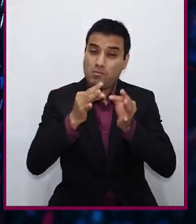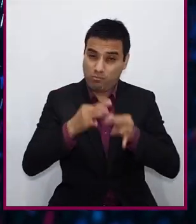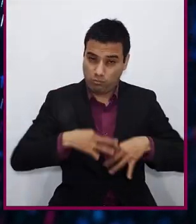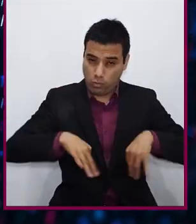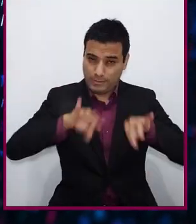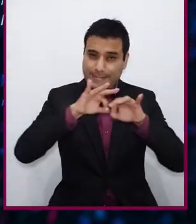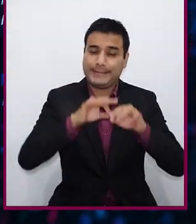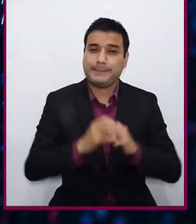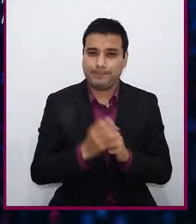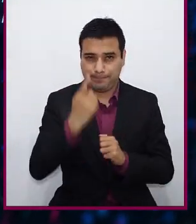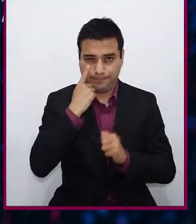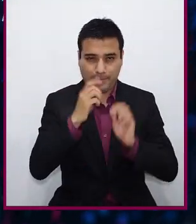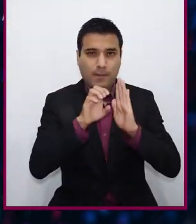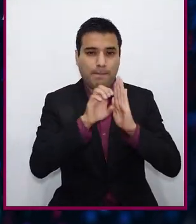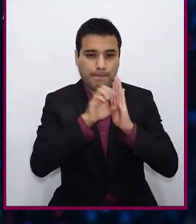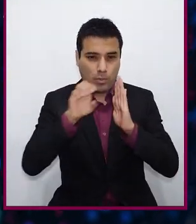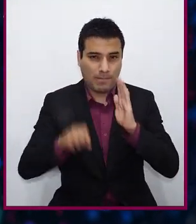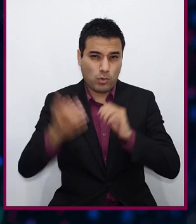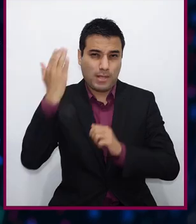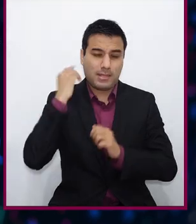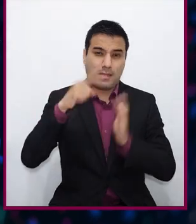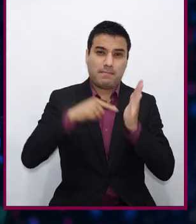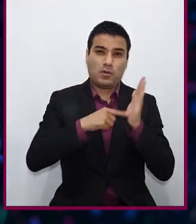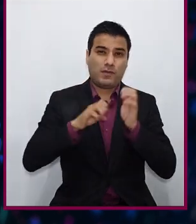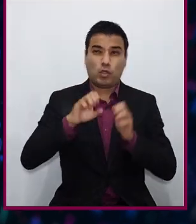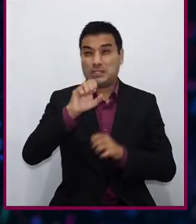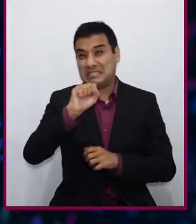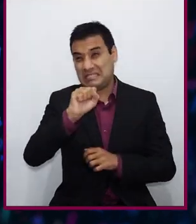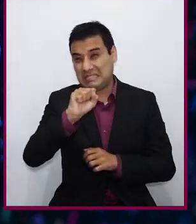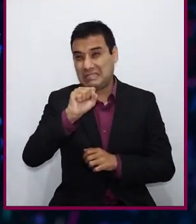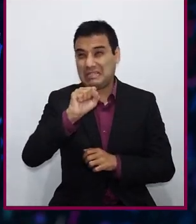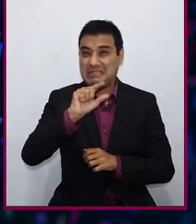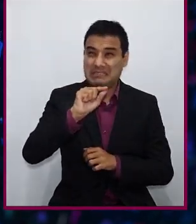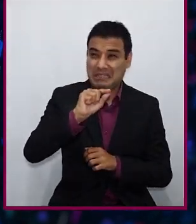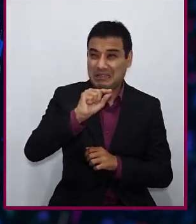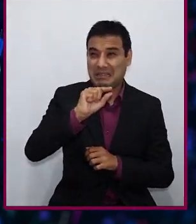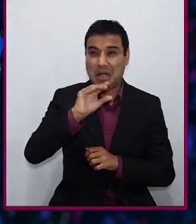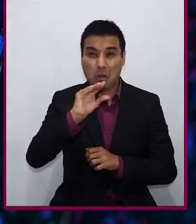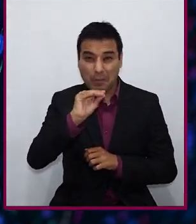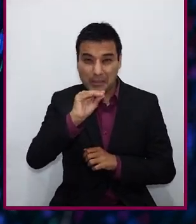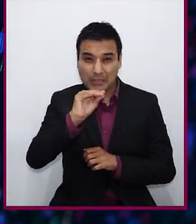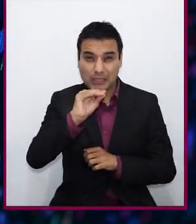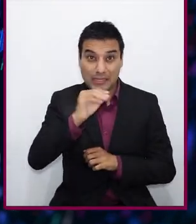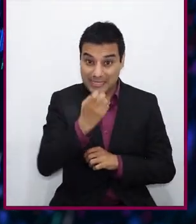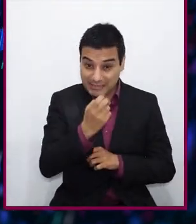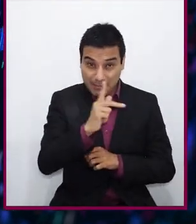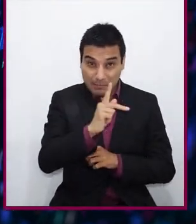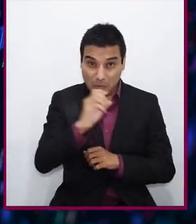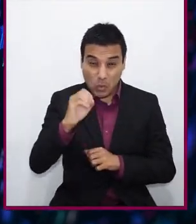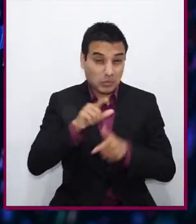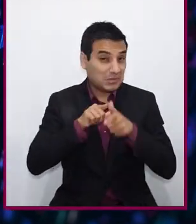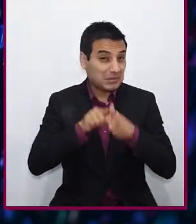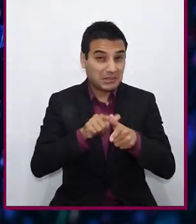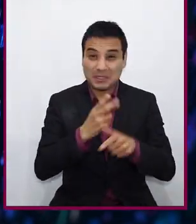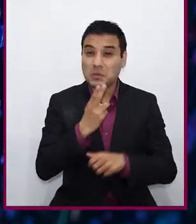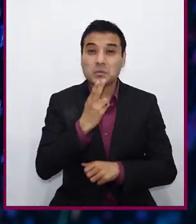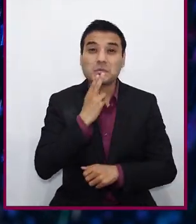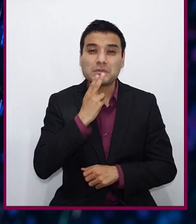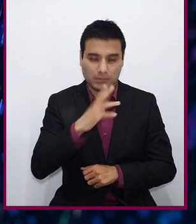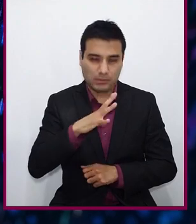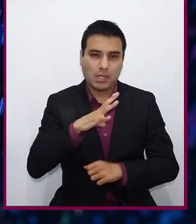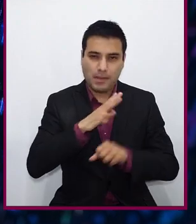momentos ha seguido este este paradigma todo por todos los beneficios que muy probablemente el futuro se